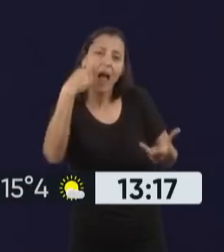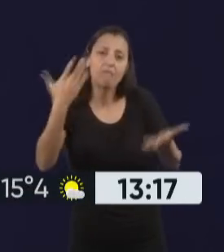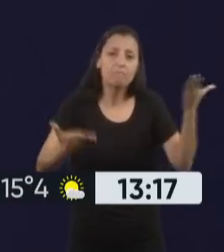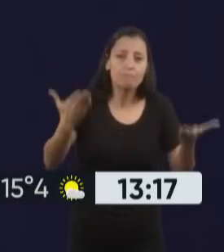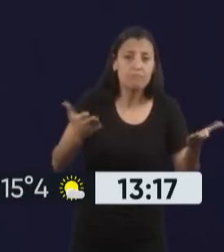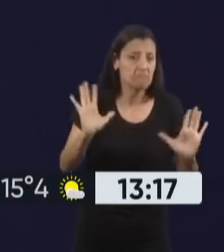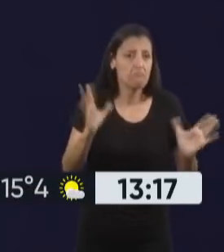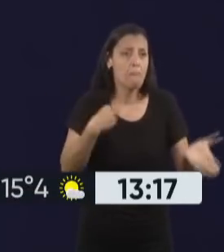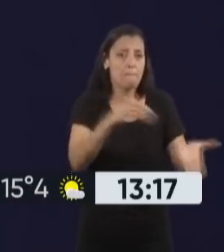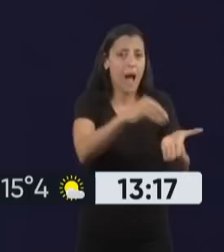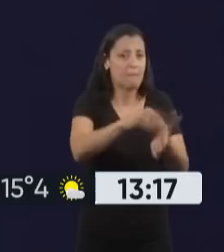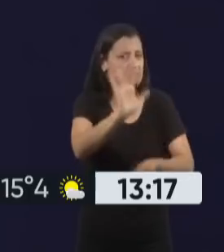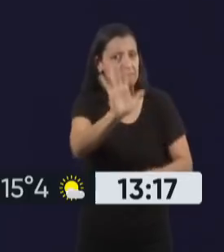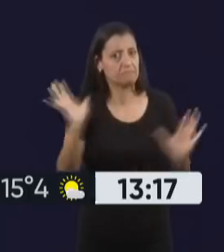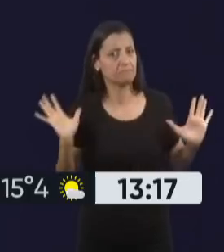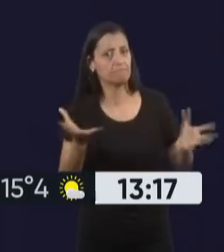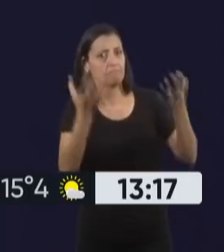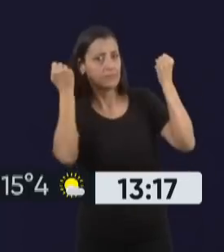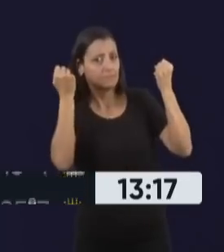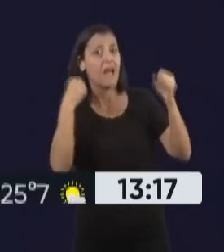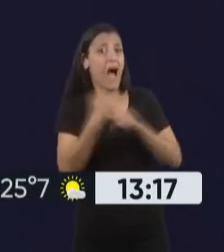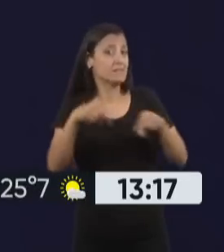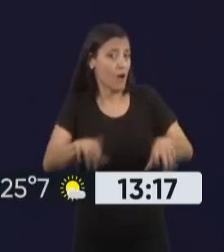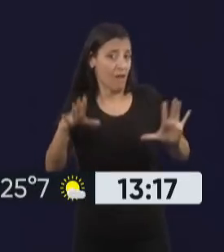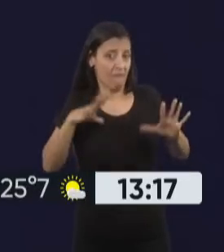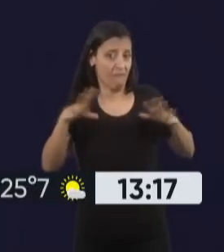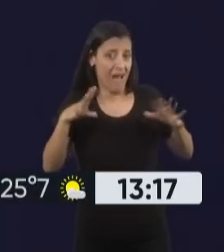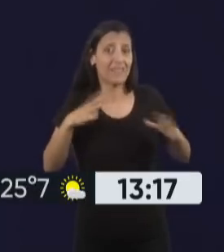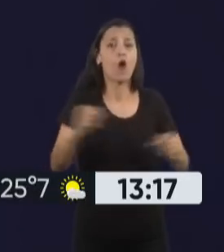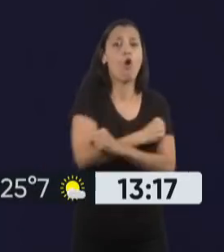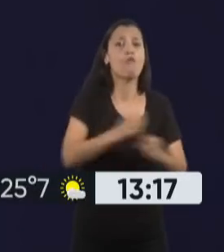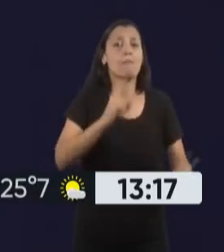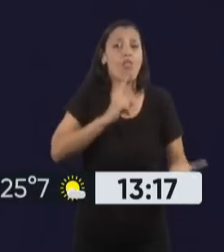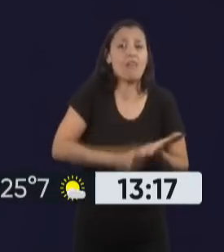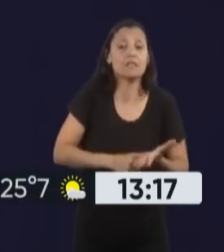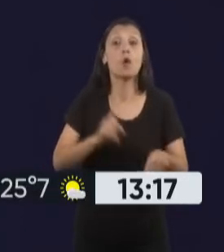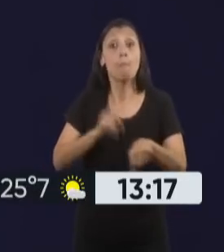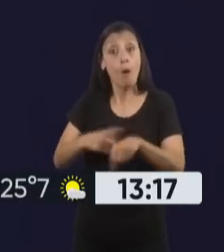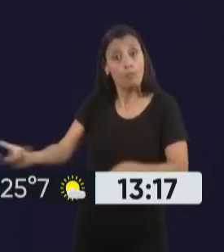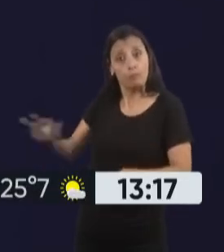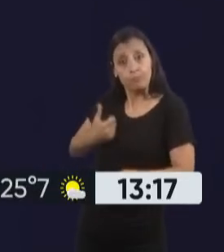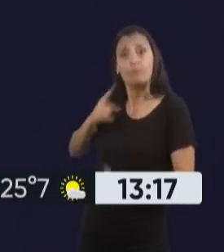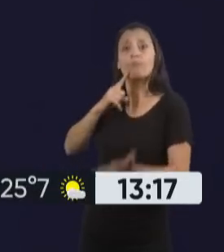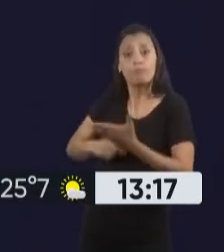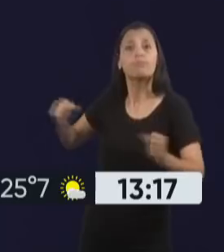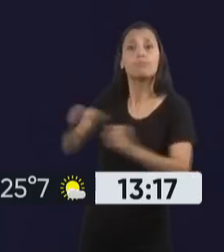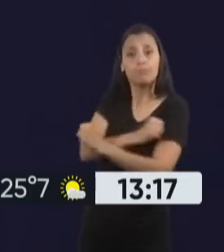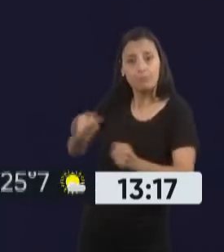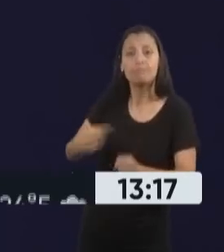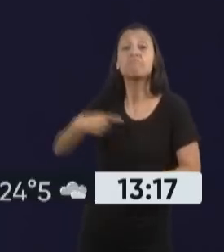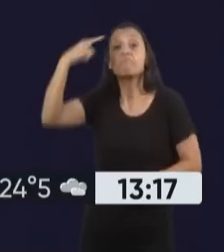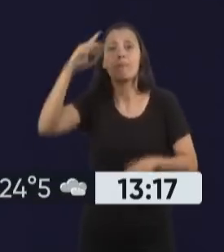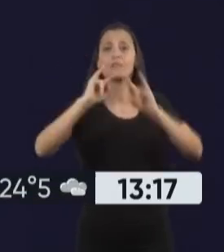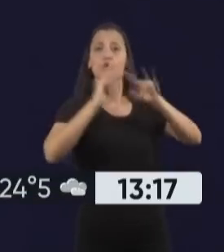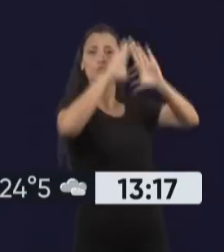para decir porque no hay todavía definiciones en cada uno de los casos. Así que cuando la haya, entiendo que el propio Ministerio de Salud